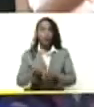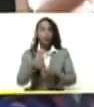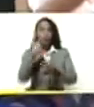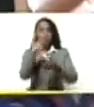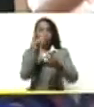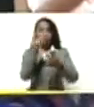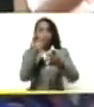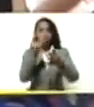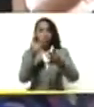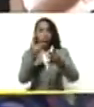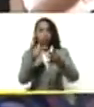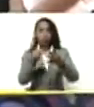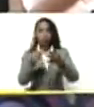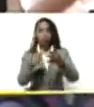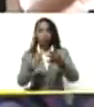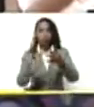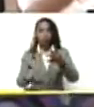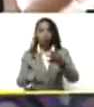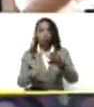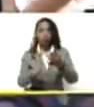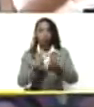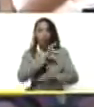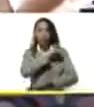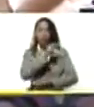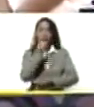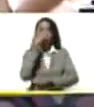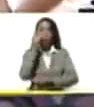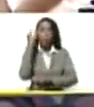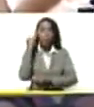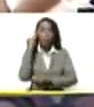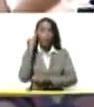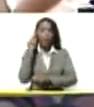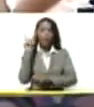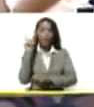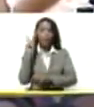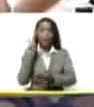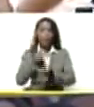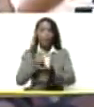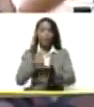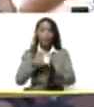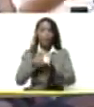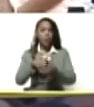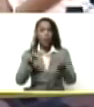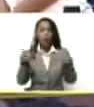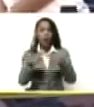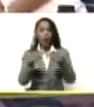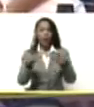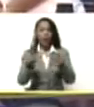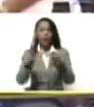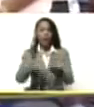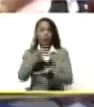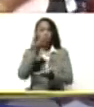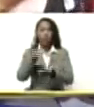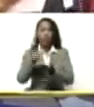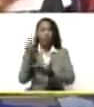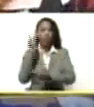no soy escaparate nadie galíndez galíndez me decía es que yo gane con los votos del